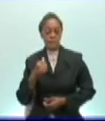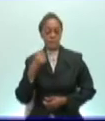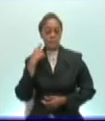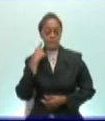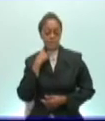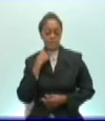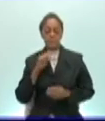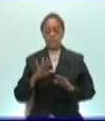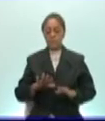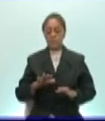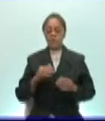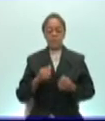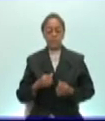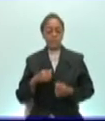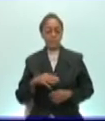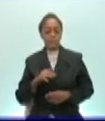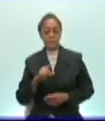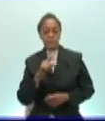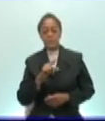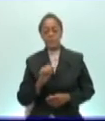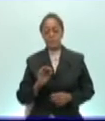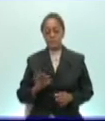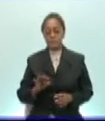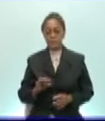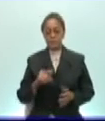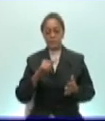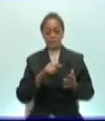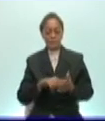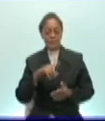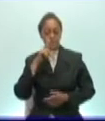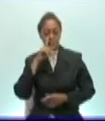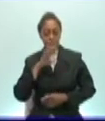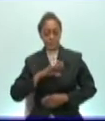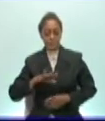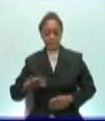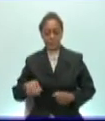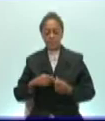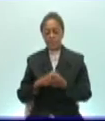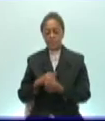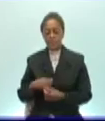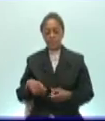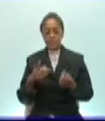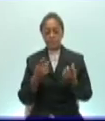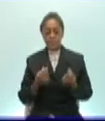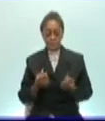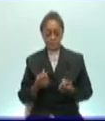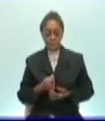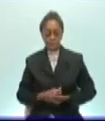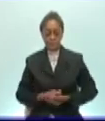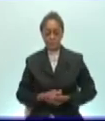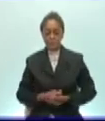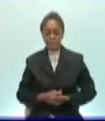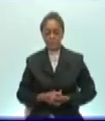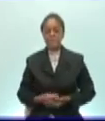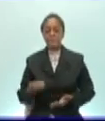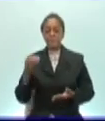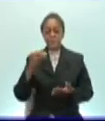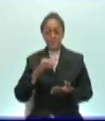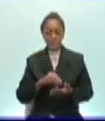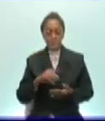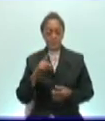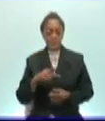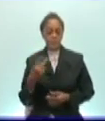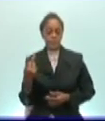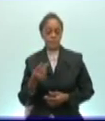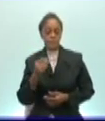la tregua fecunda, y estamos dándole ya el punto final a lo que es la guerra necesaria. Y dentro del contenido, bueno, las dos